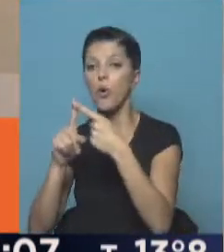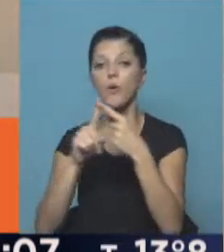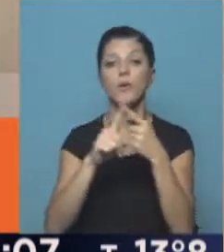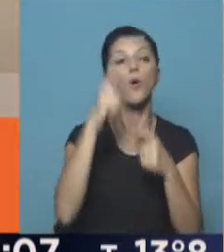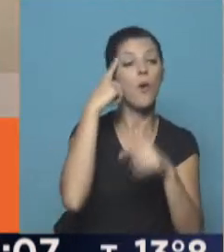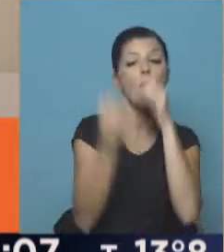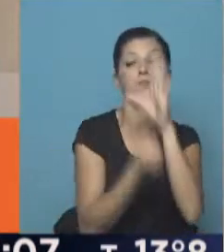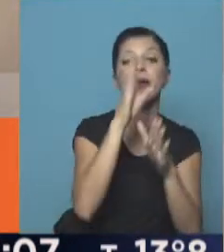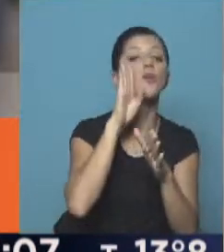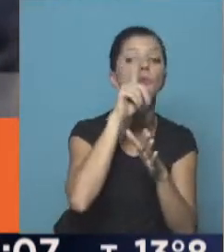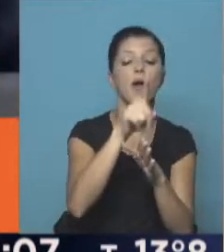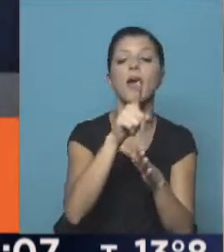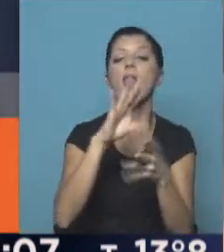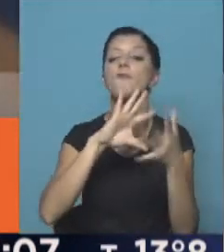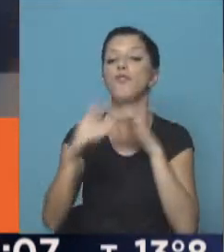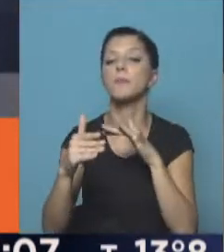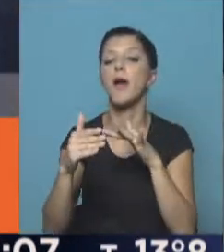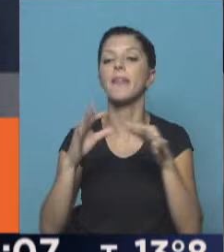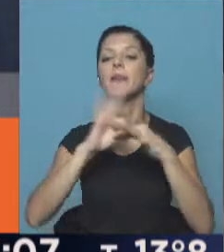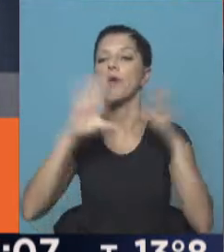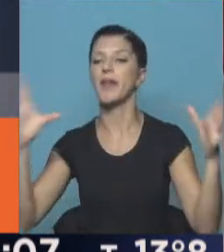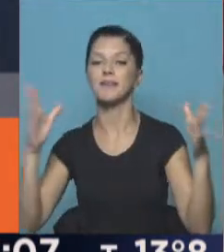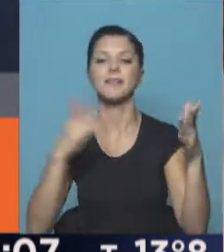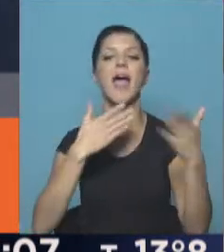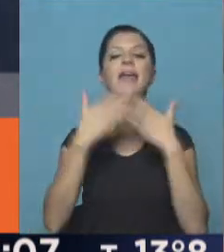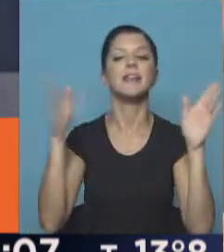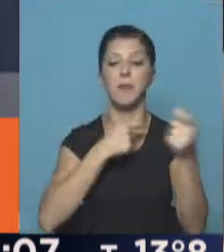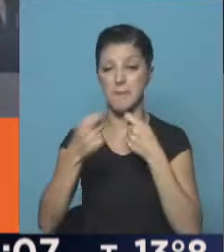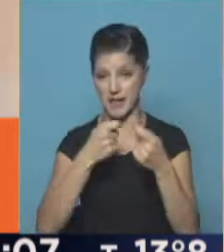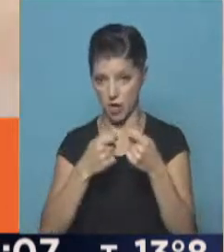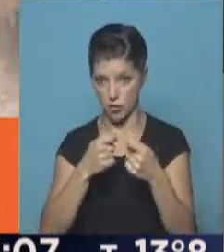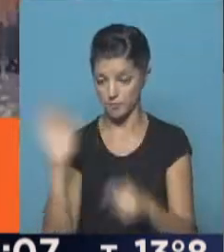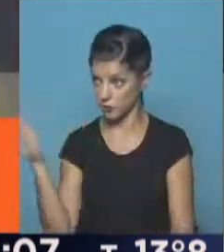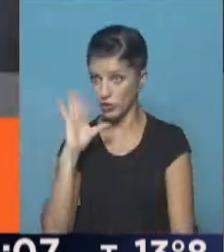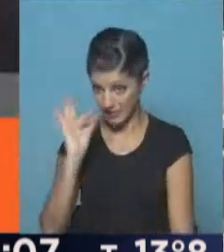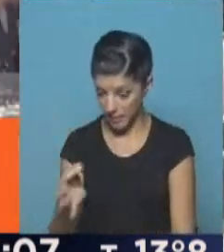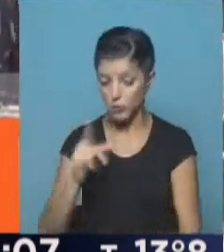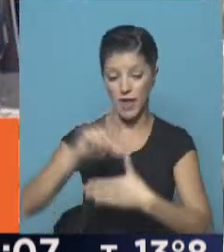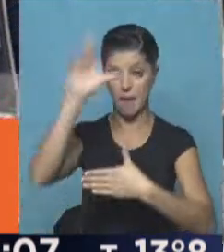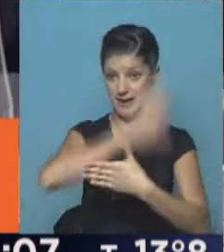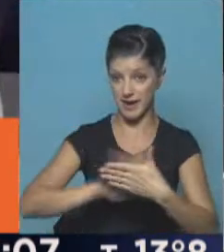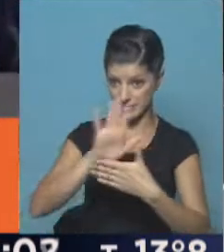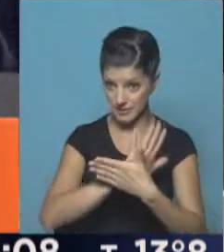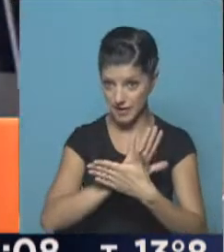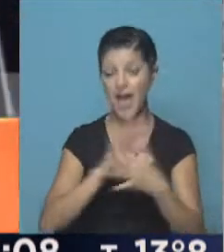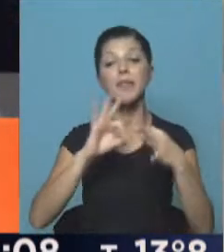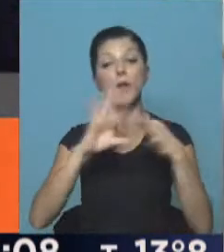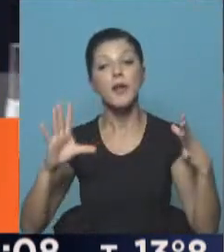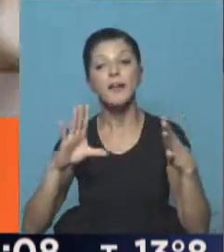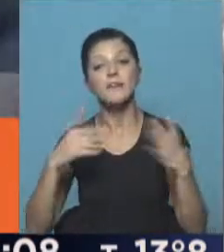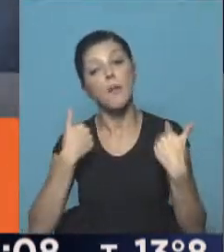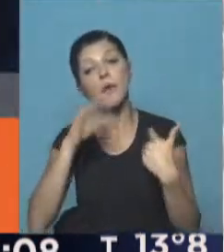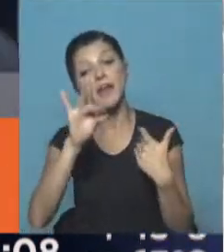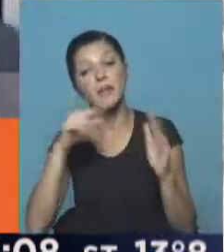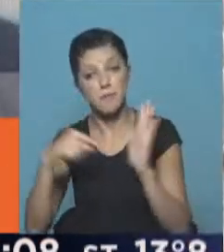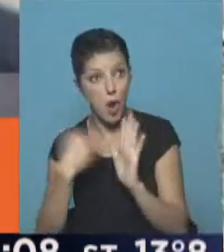tenía este combo liberal, democracia y libre mercados. Sabemos en América Latina, democracia opcional, pero estaba.